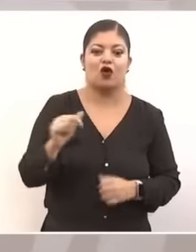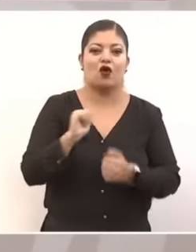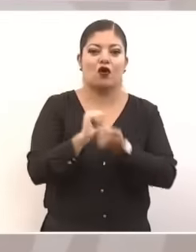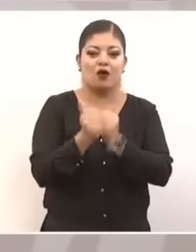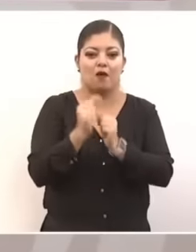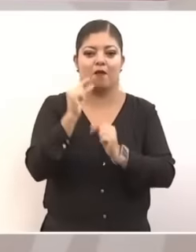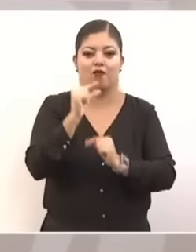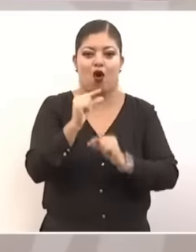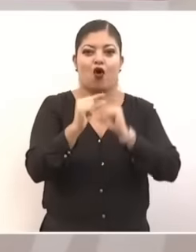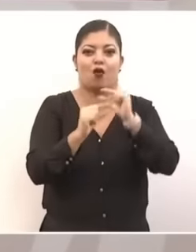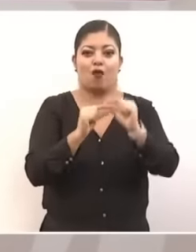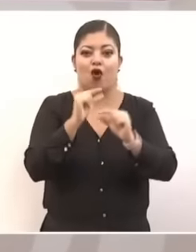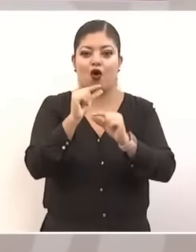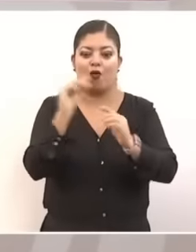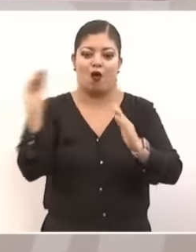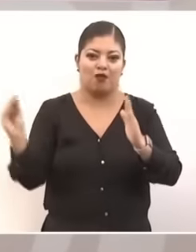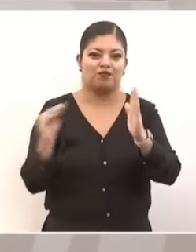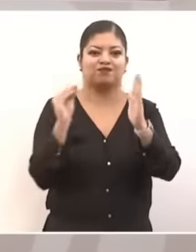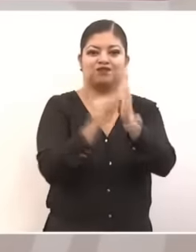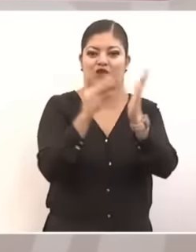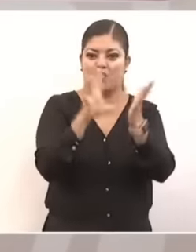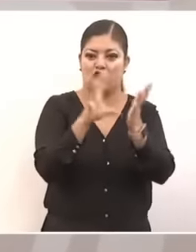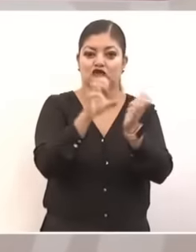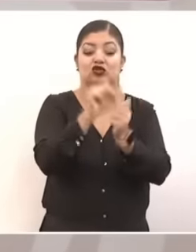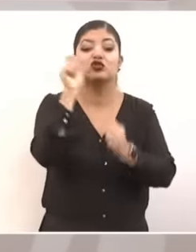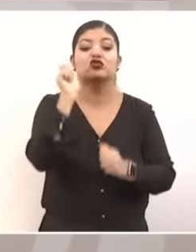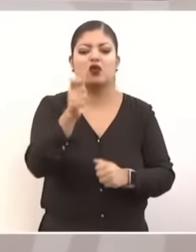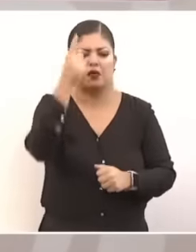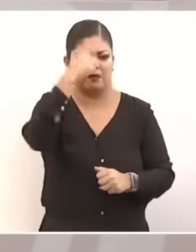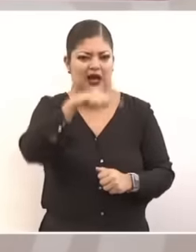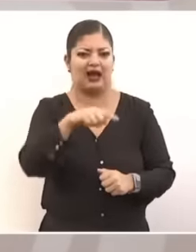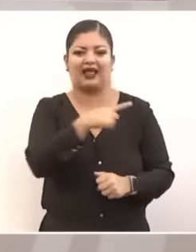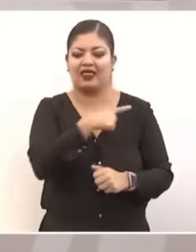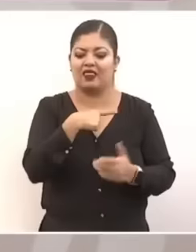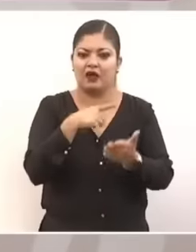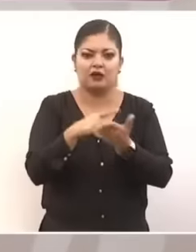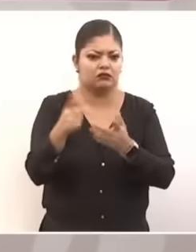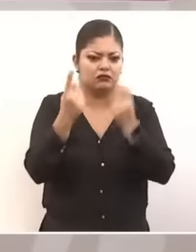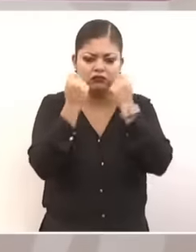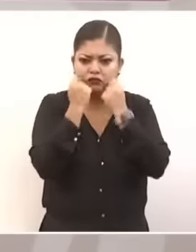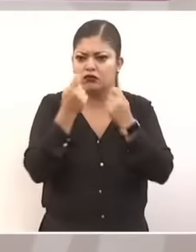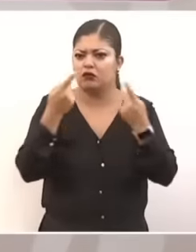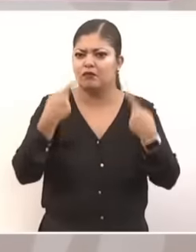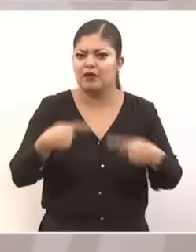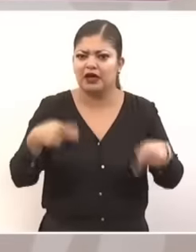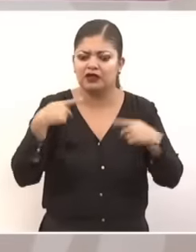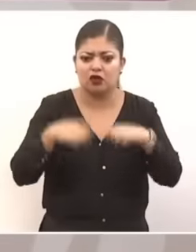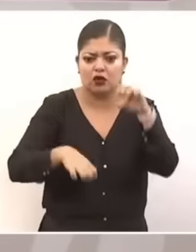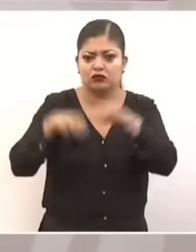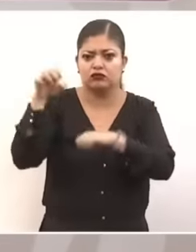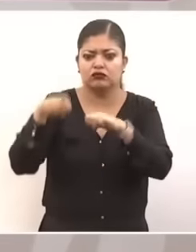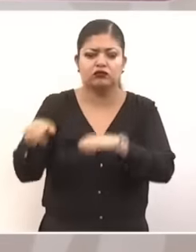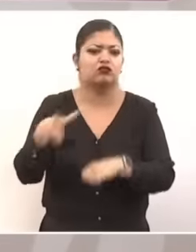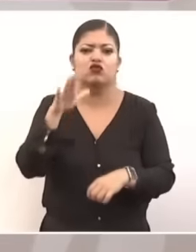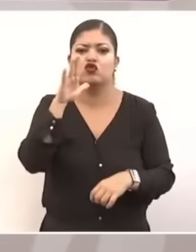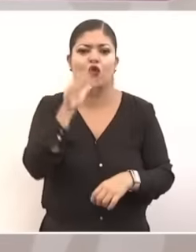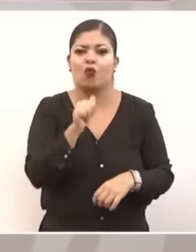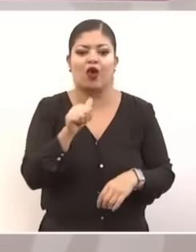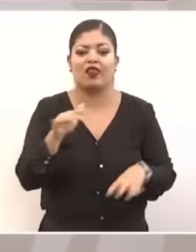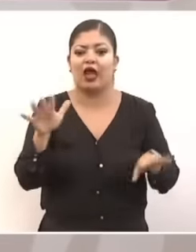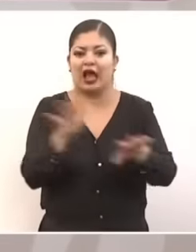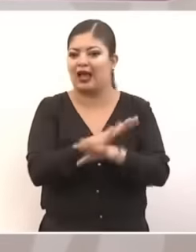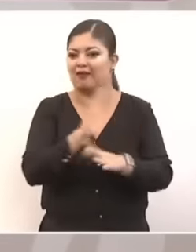rango constitucional, que sea un derecho para que esté quien esté, no puedan